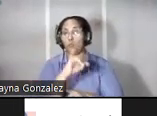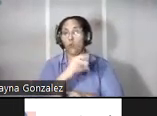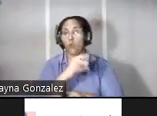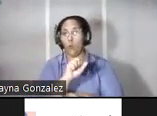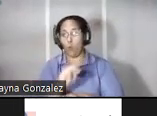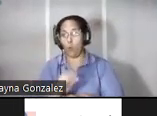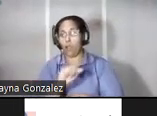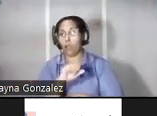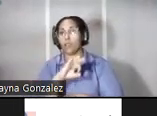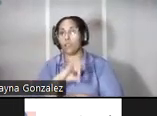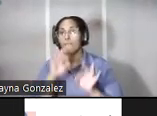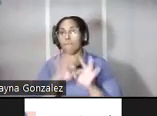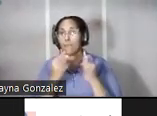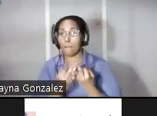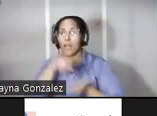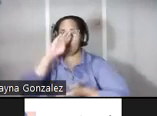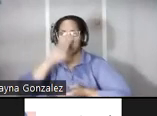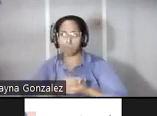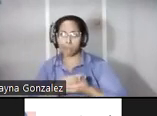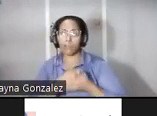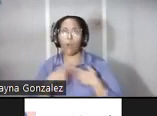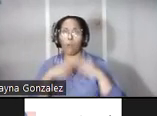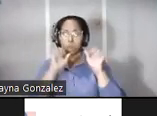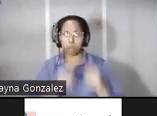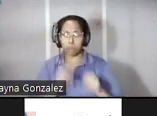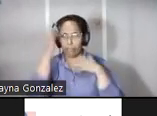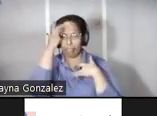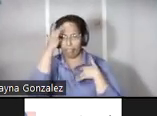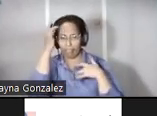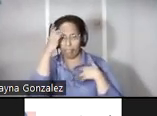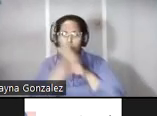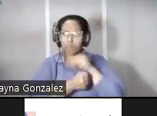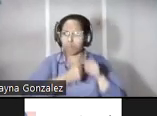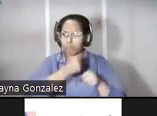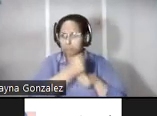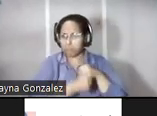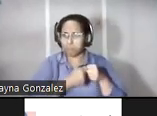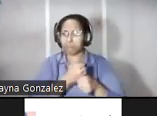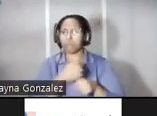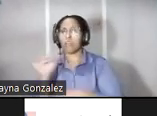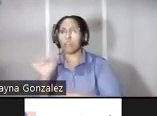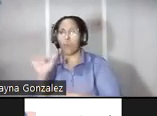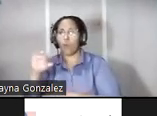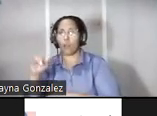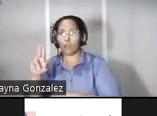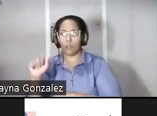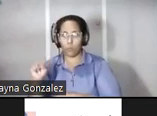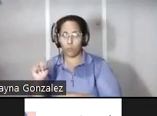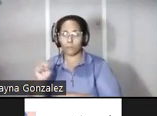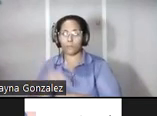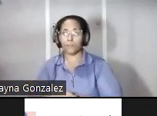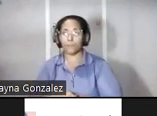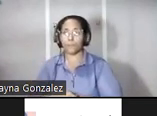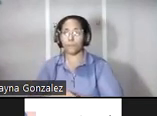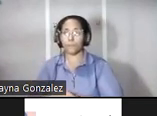familia. Sus hijos se podían contagiar y atravesar por el mismo sufrimiento que confrontaba Juan. No era para menos que